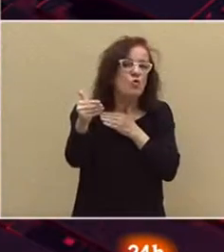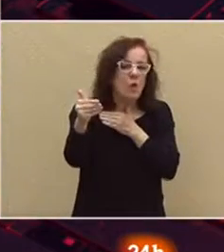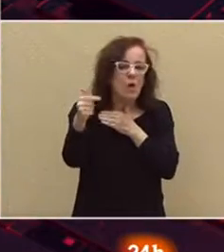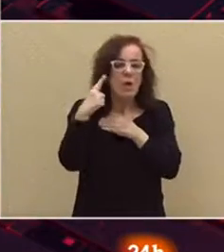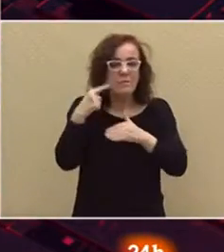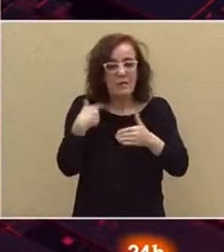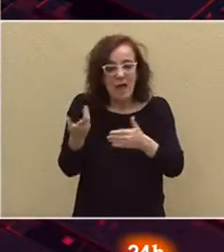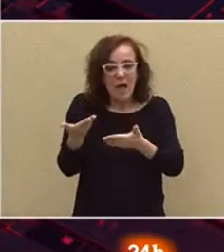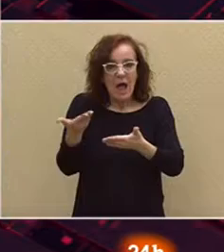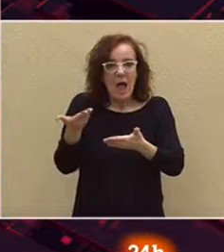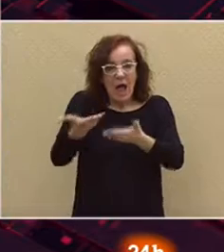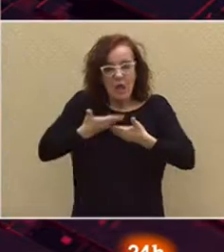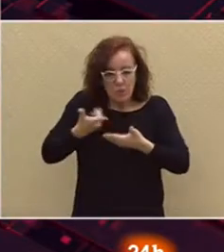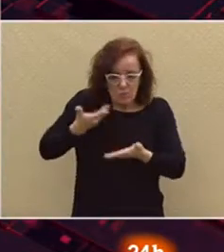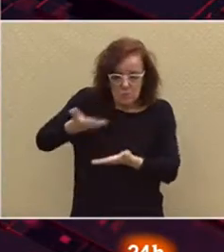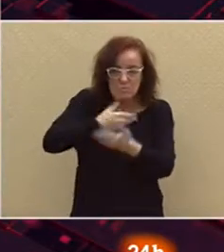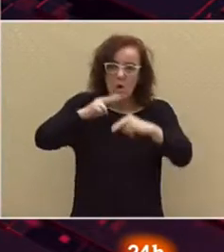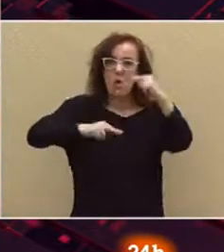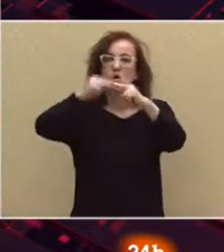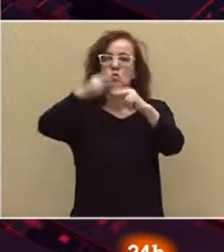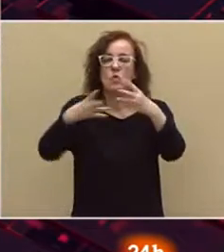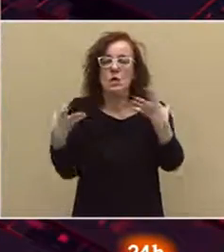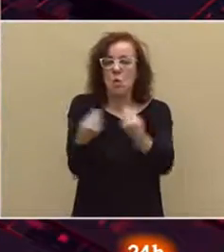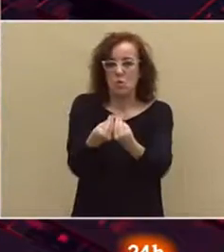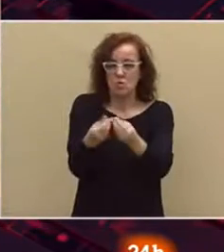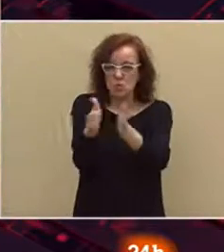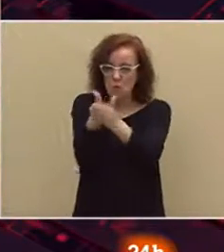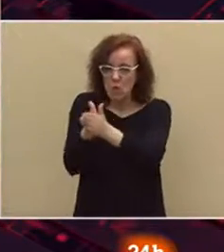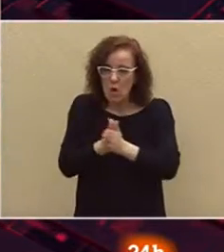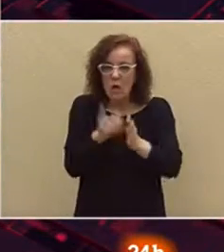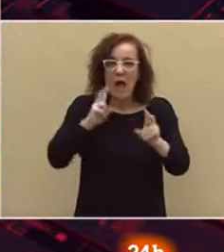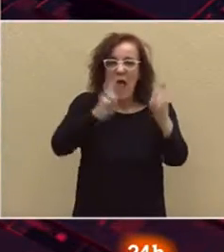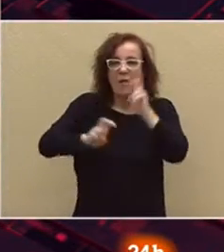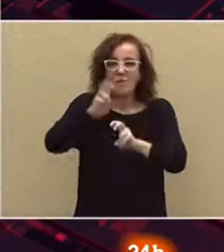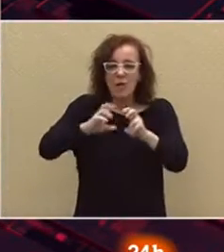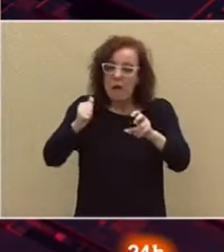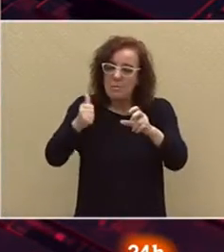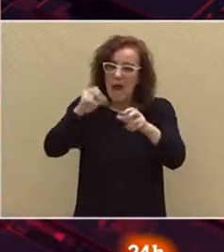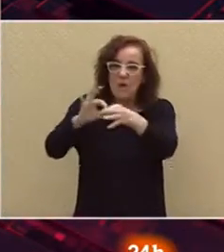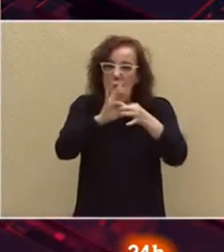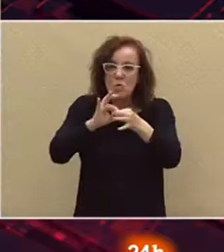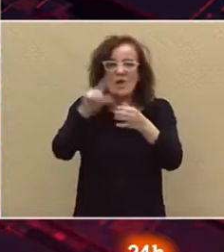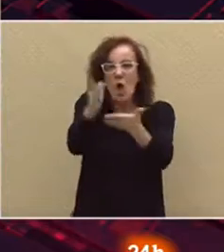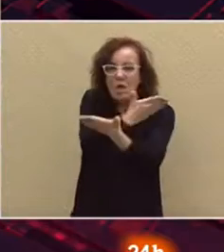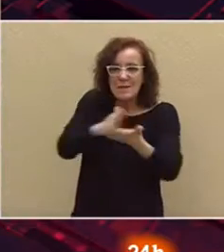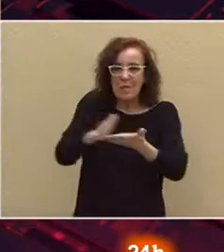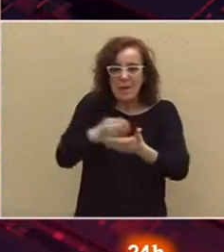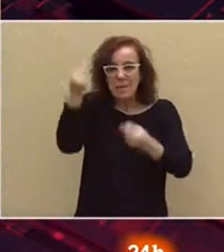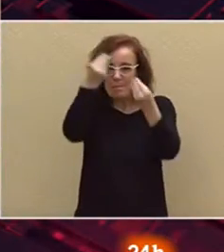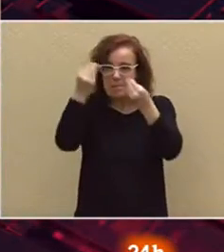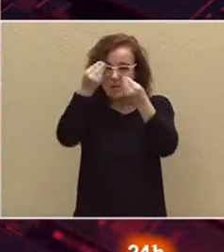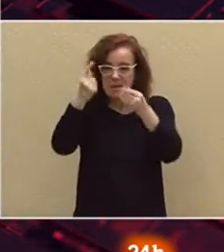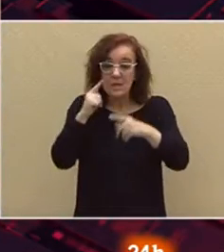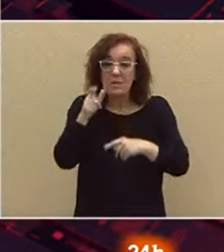seguir construyendo juntos, a buscar más lo que nos une que lo que nos separa, pensando en los españoles